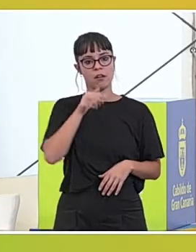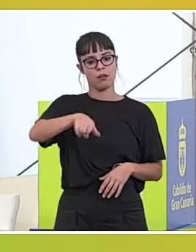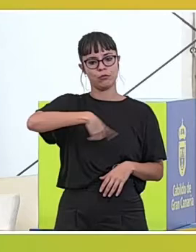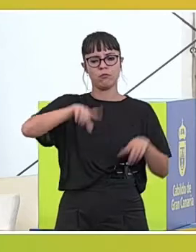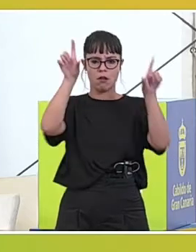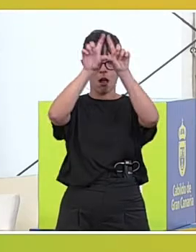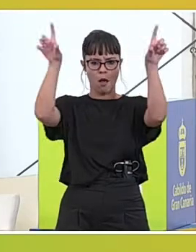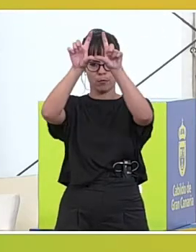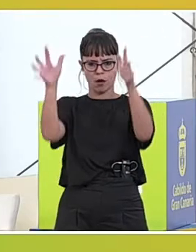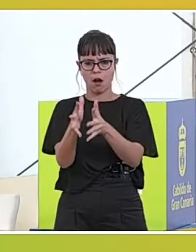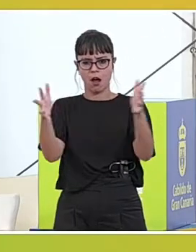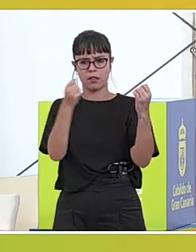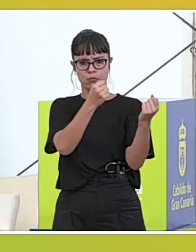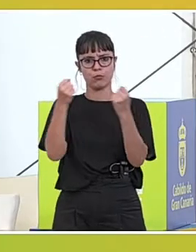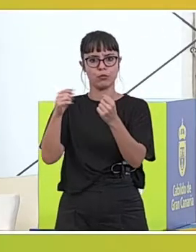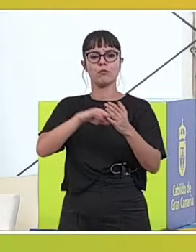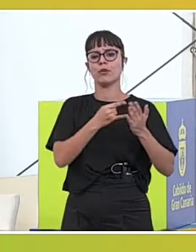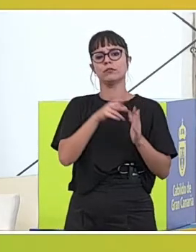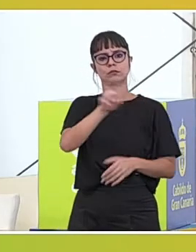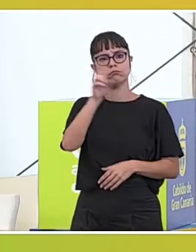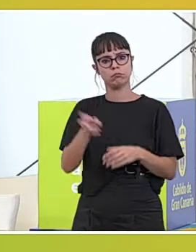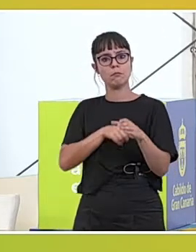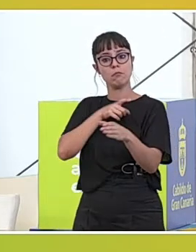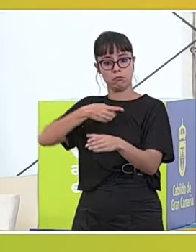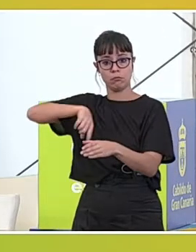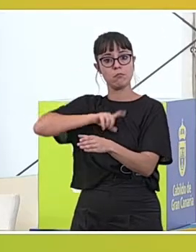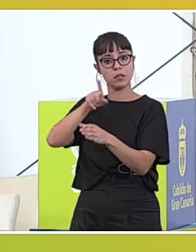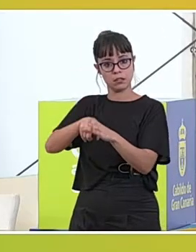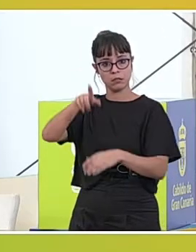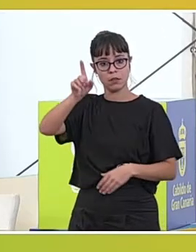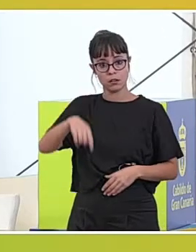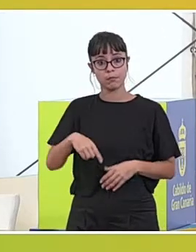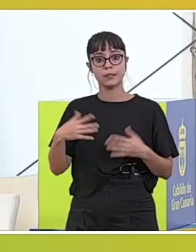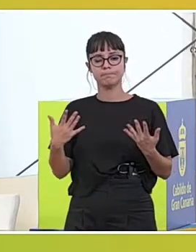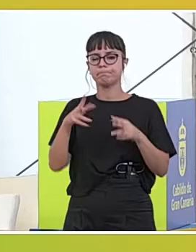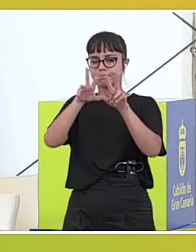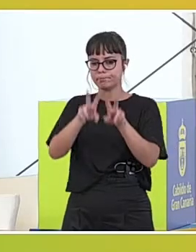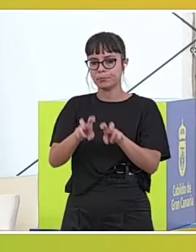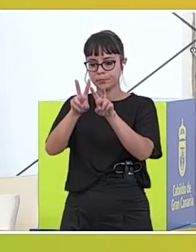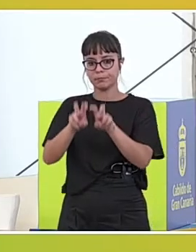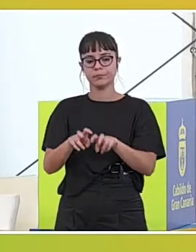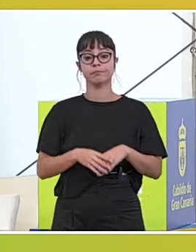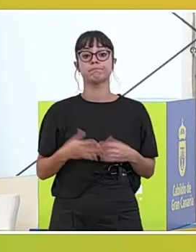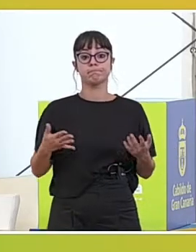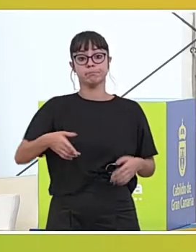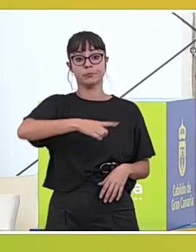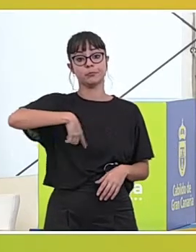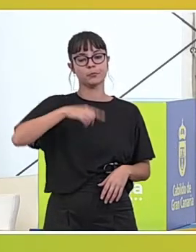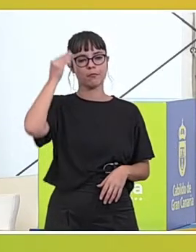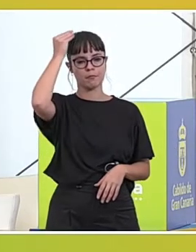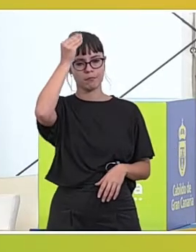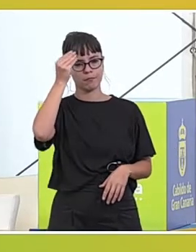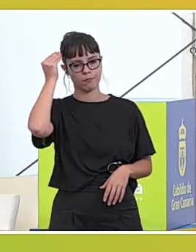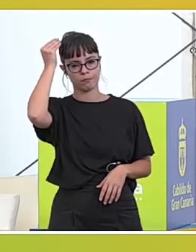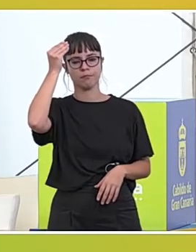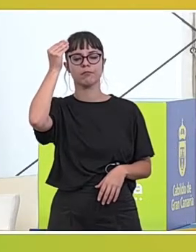gigantescas, en las que estamos participando nosotros. Entonces, nosotros hemos pensado o hemos estado evaluando qué podría pasar en